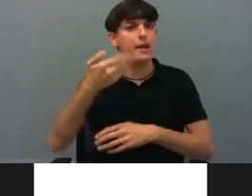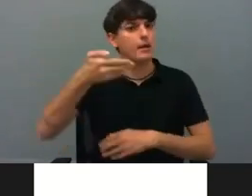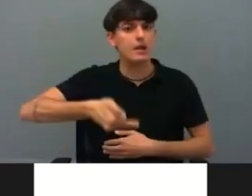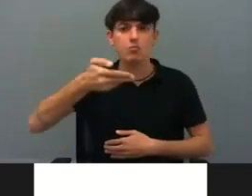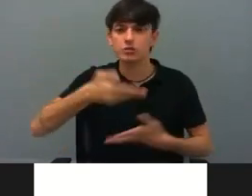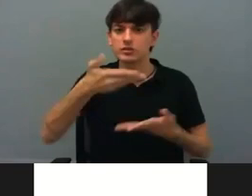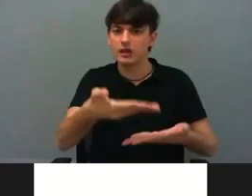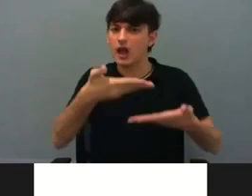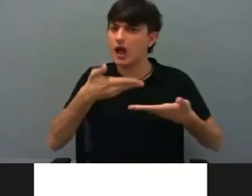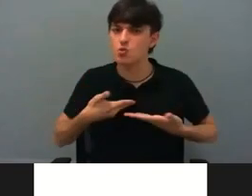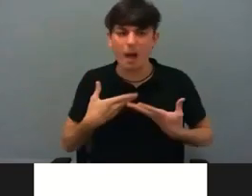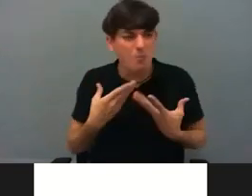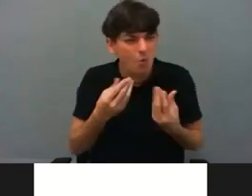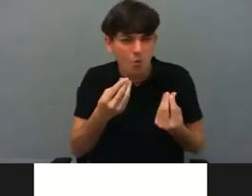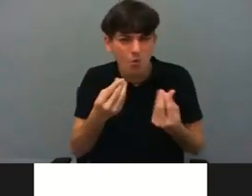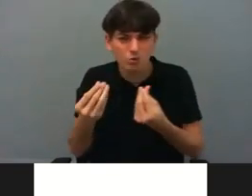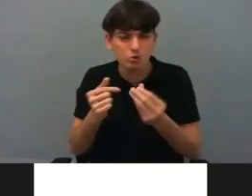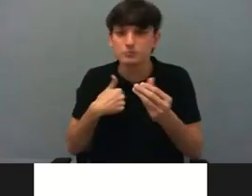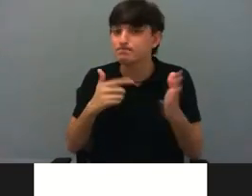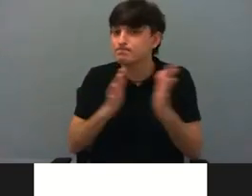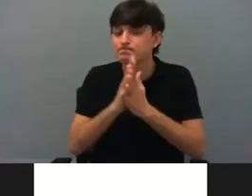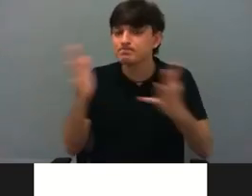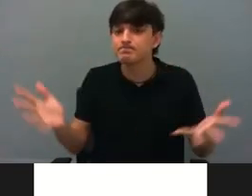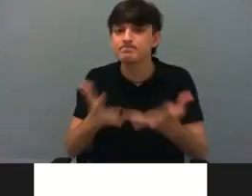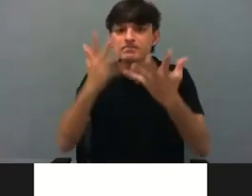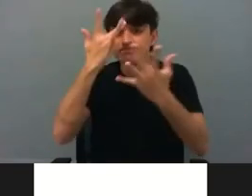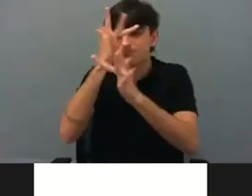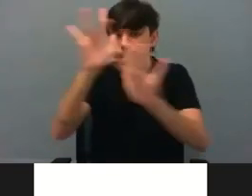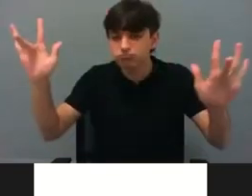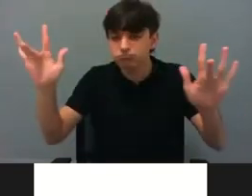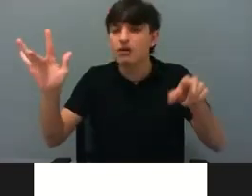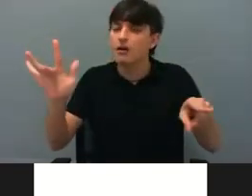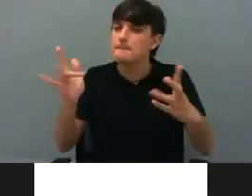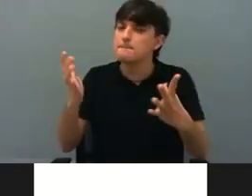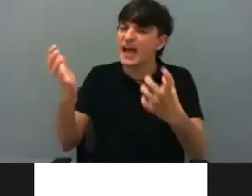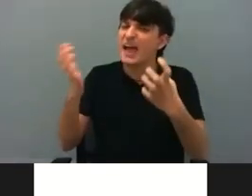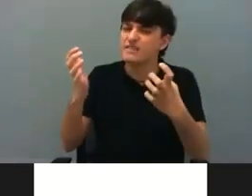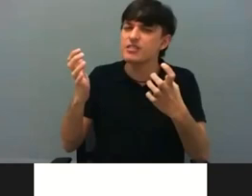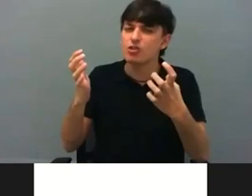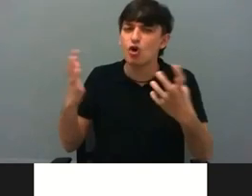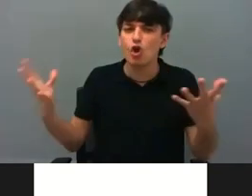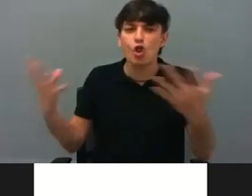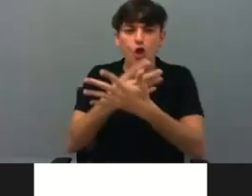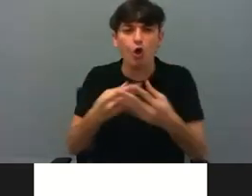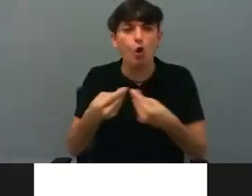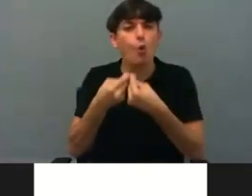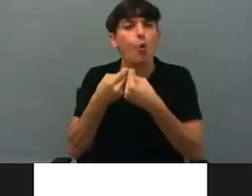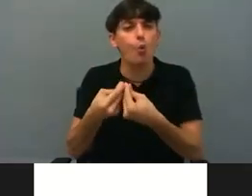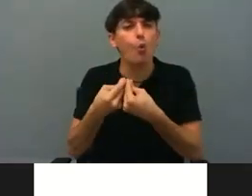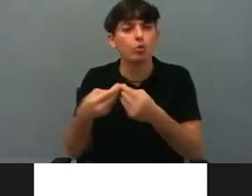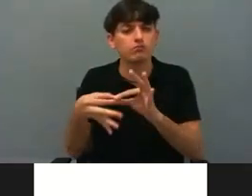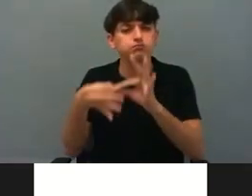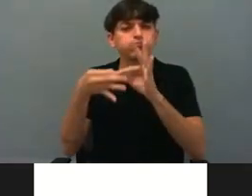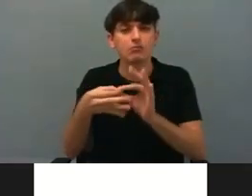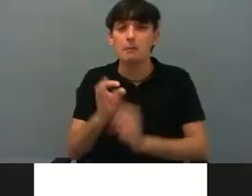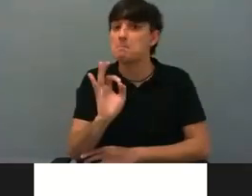muchísimo. Yo animo a todos a tomar conciencia de los beneficios de estar unidos, porque es verdad que la